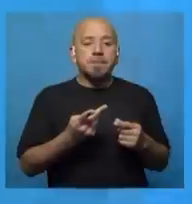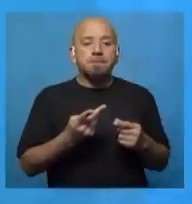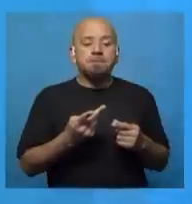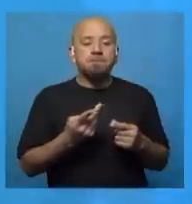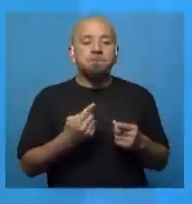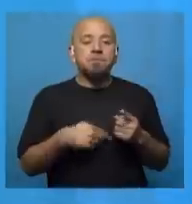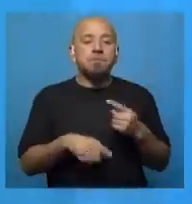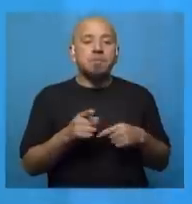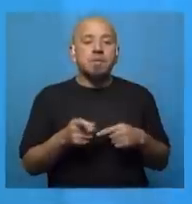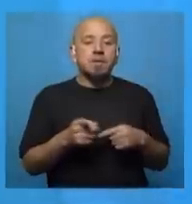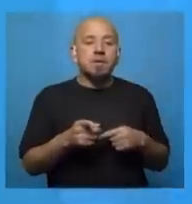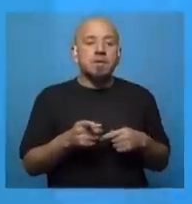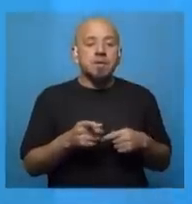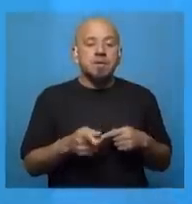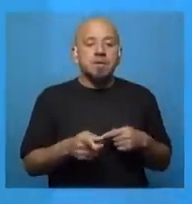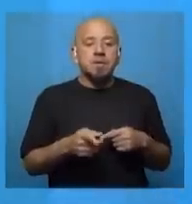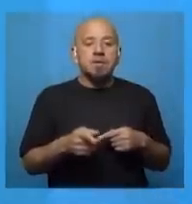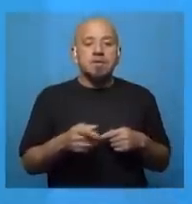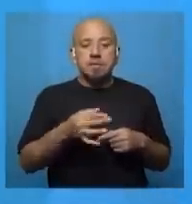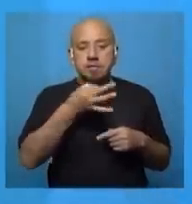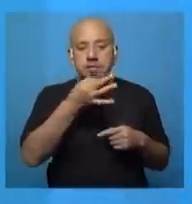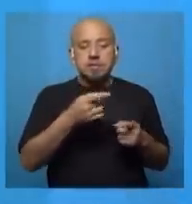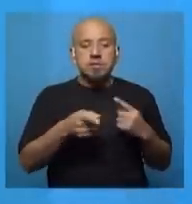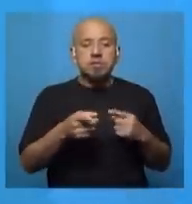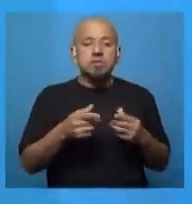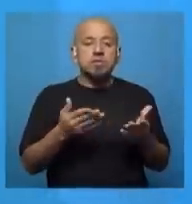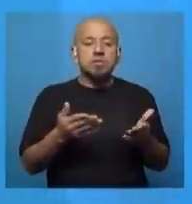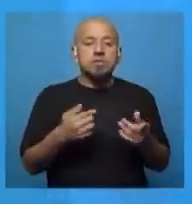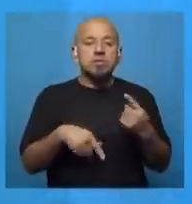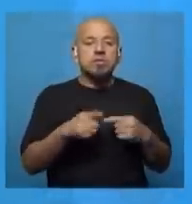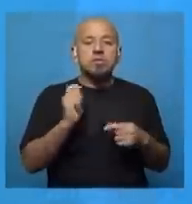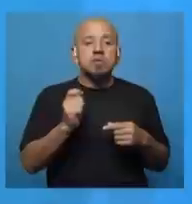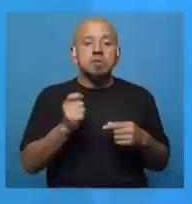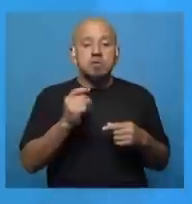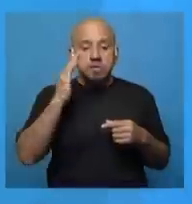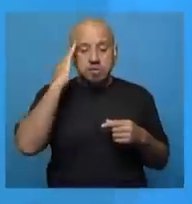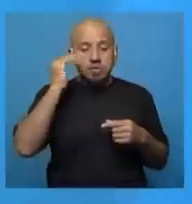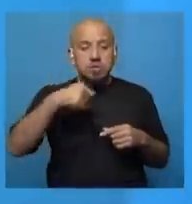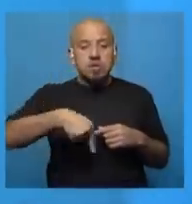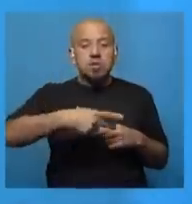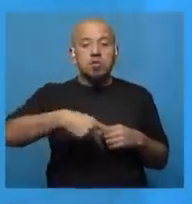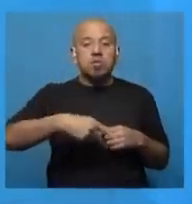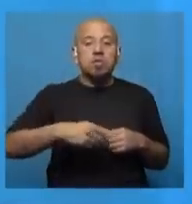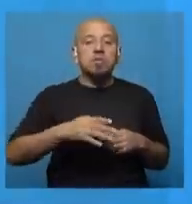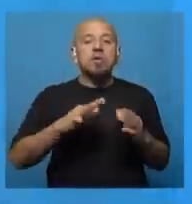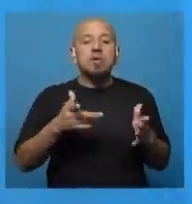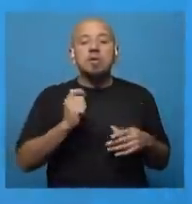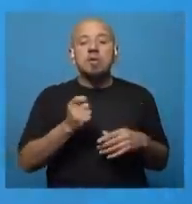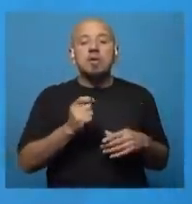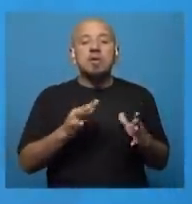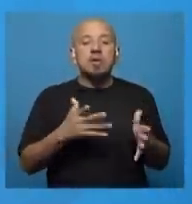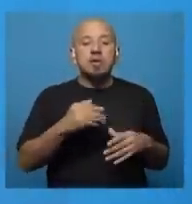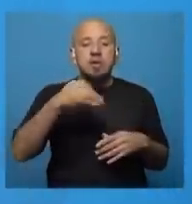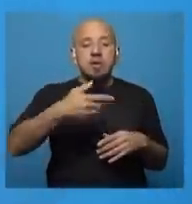en la interpelación el can dijo con toda Claridad quién sabía que en noviembre Quién era Marcel bueno